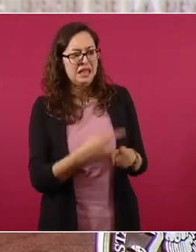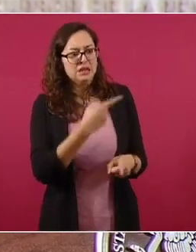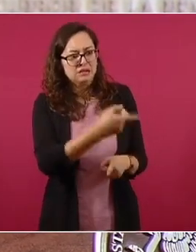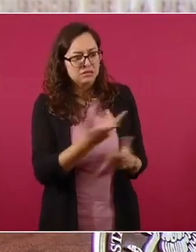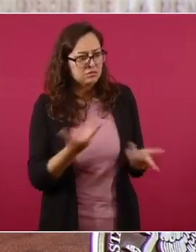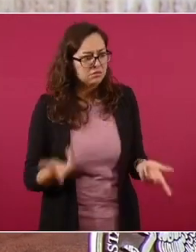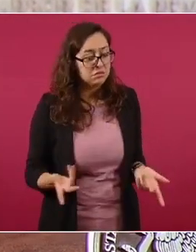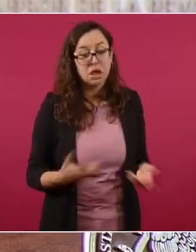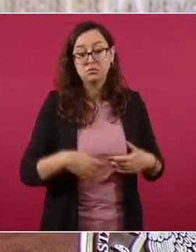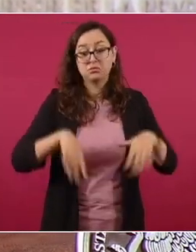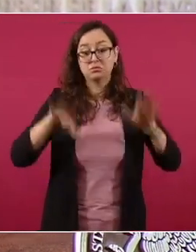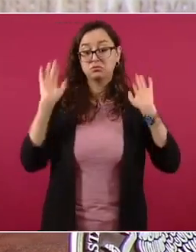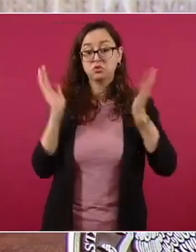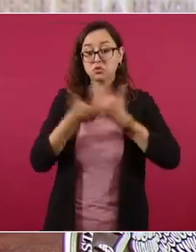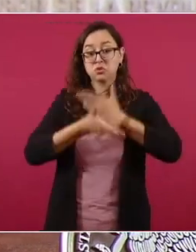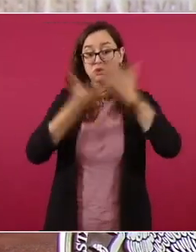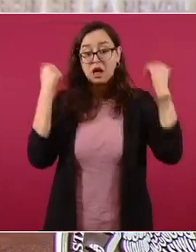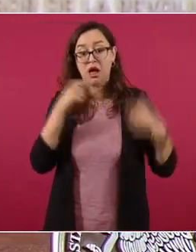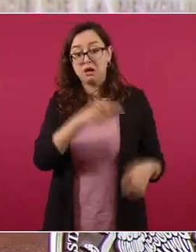¿Quién sabe?